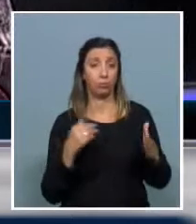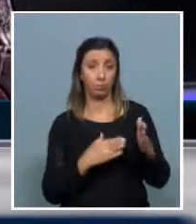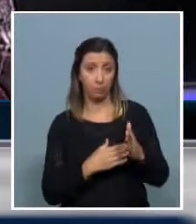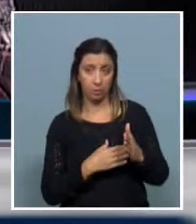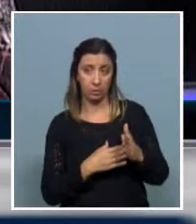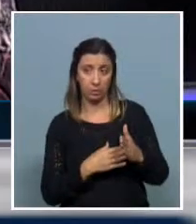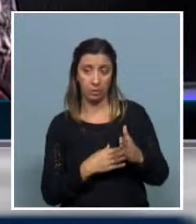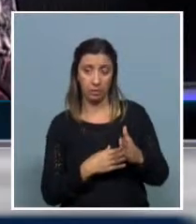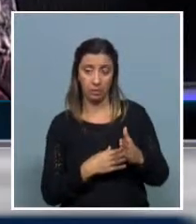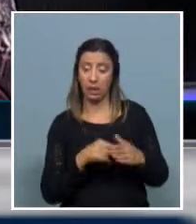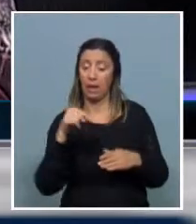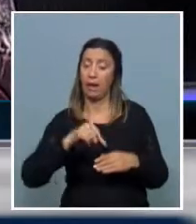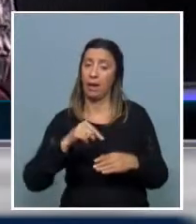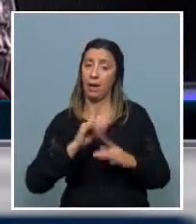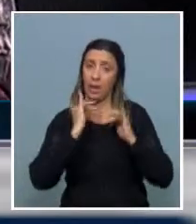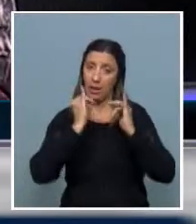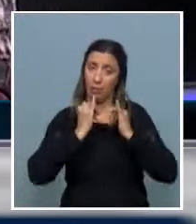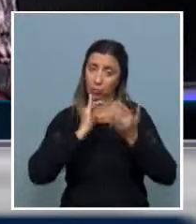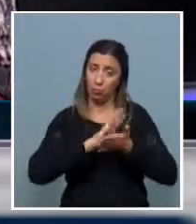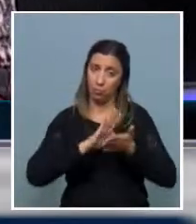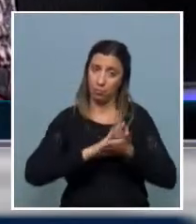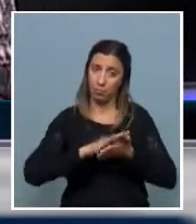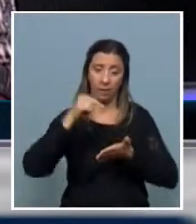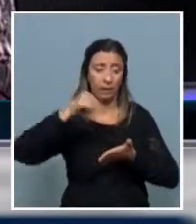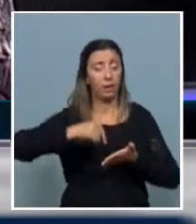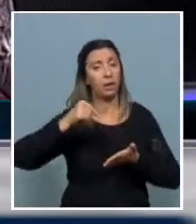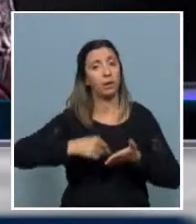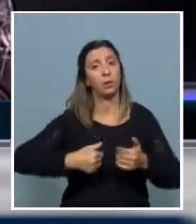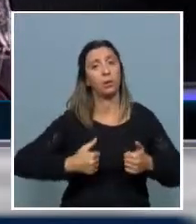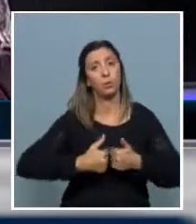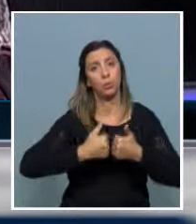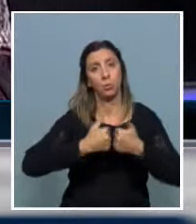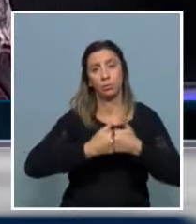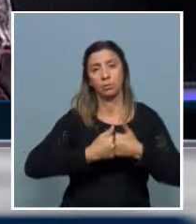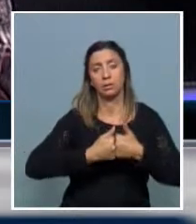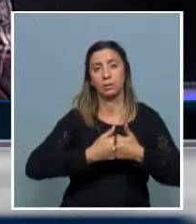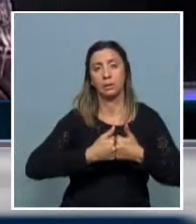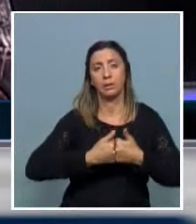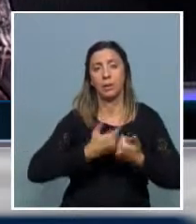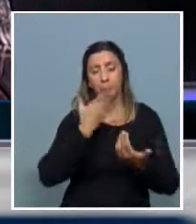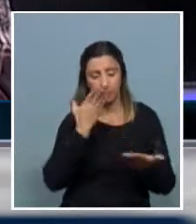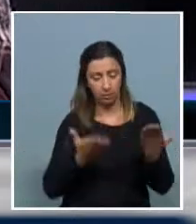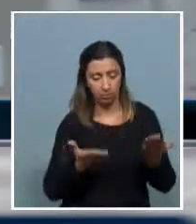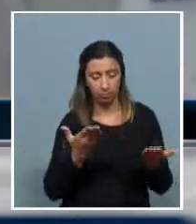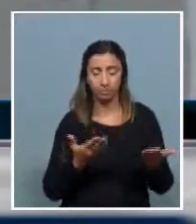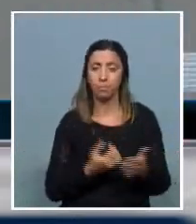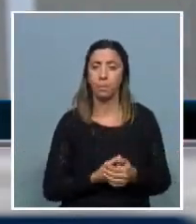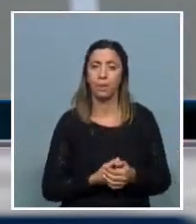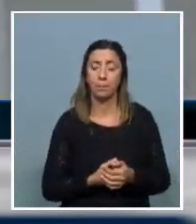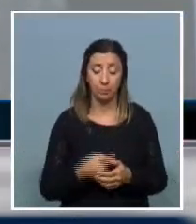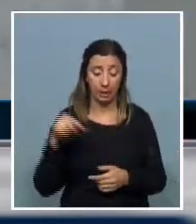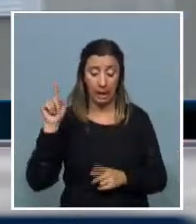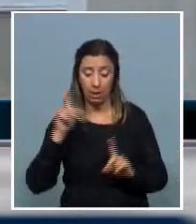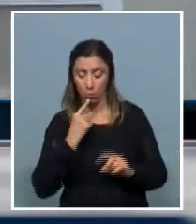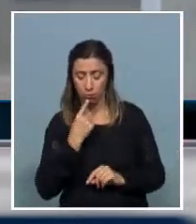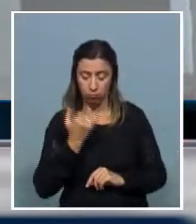la actualización. Hemos actualizado datos. Hemos hecho constataciones y analizado la documentación. Cuando surge